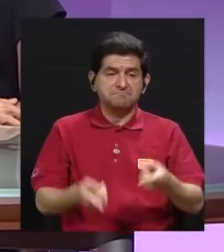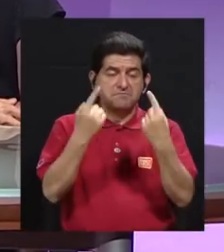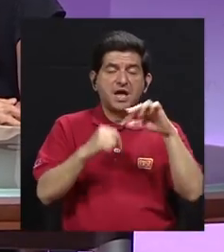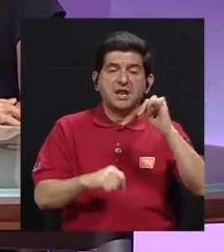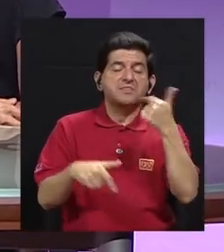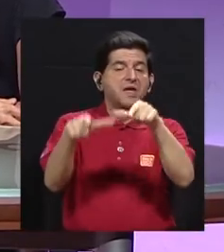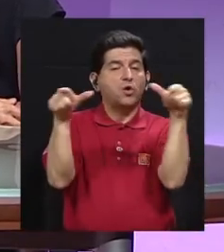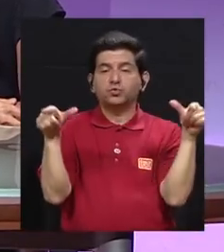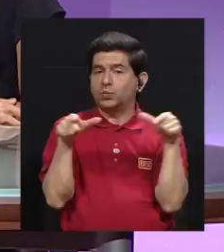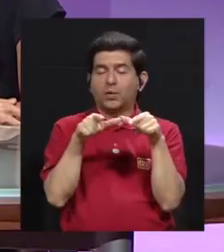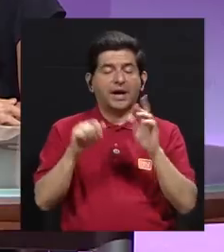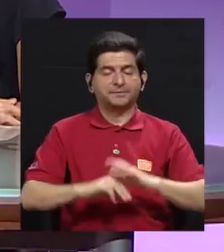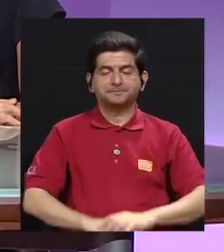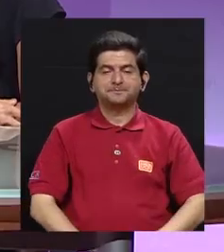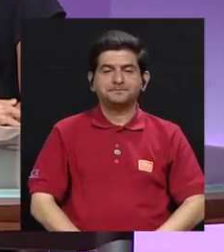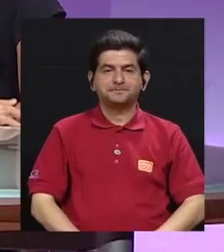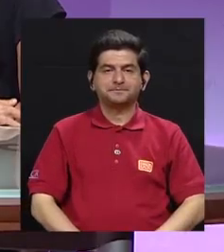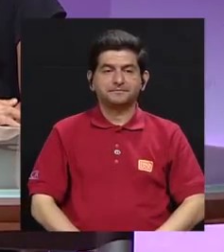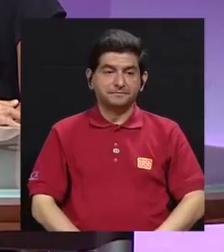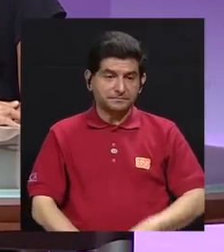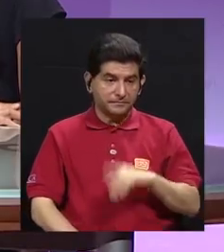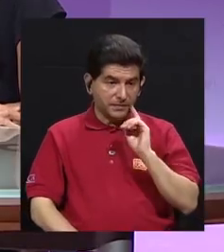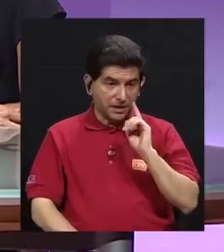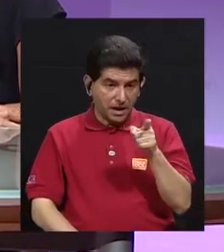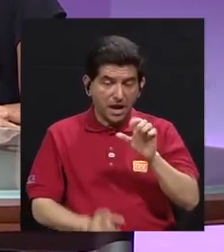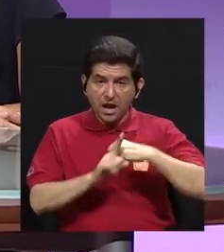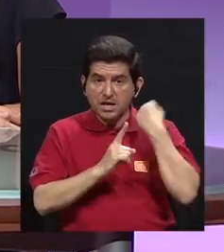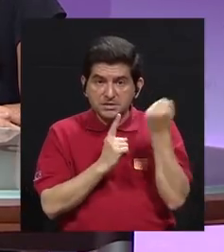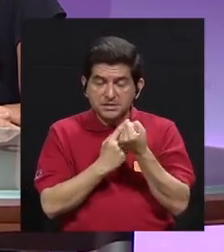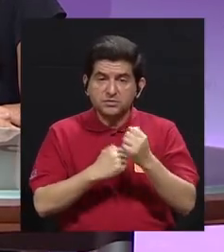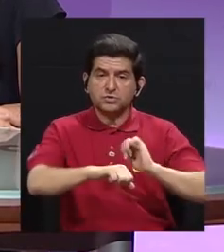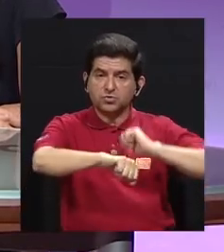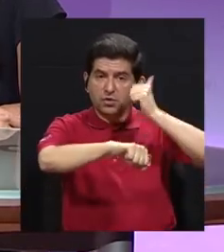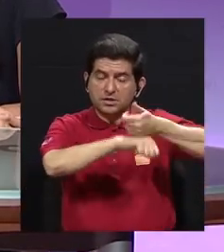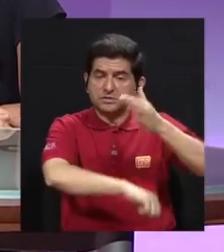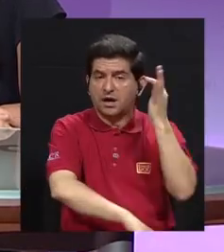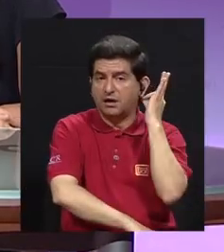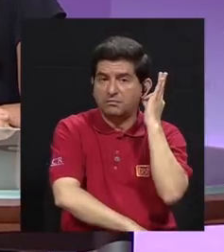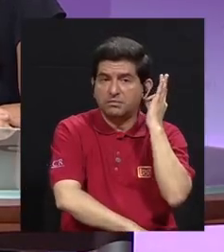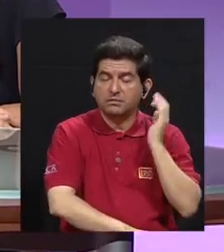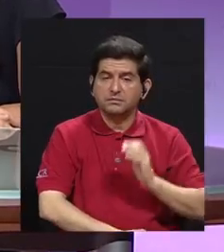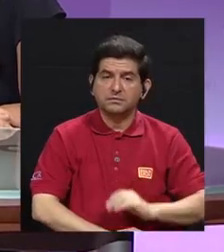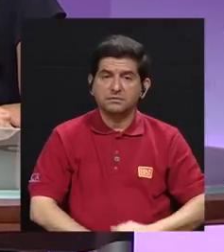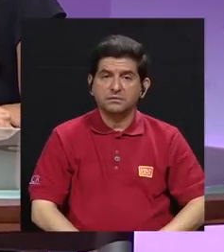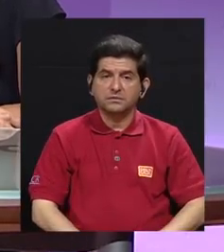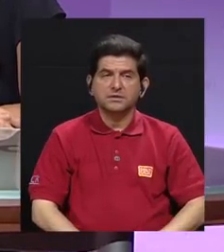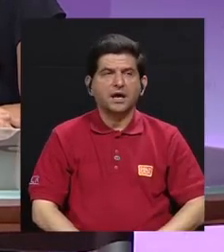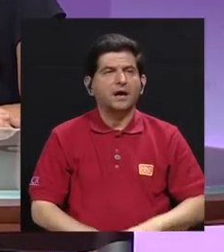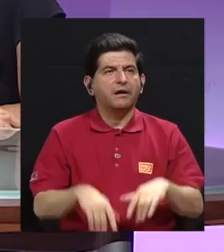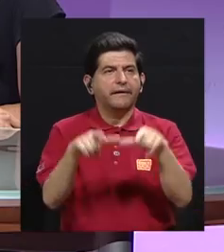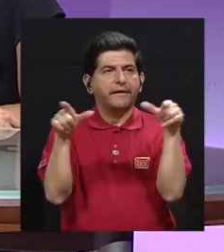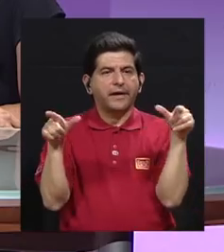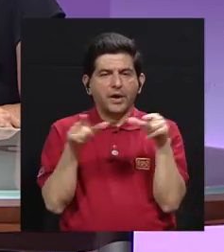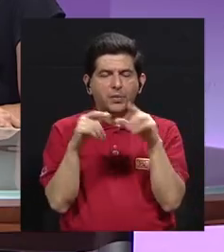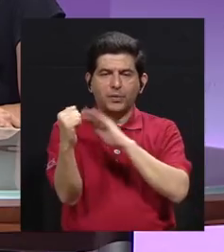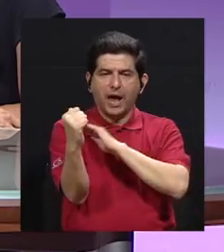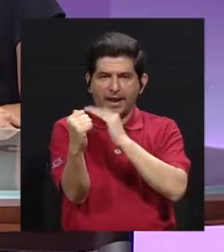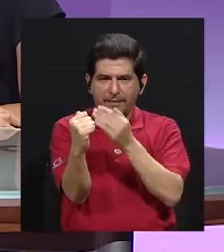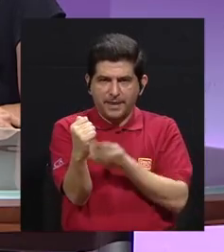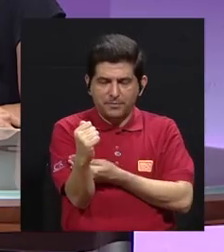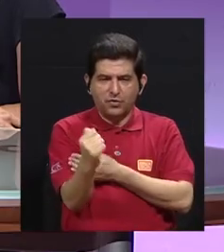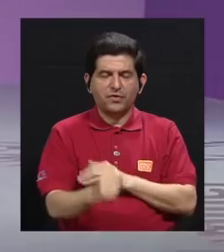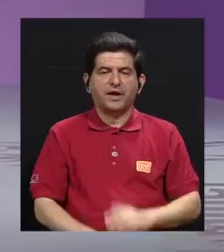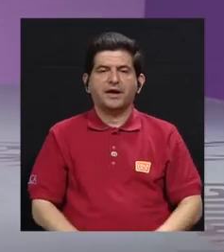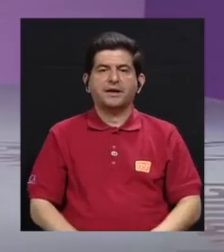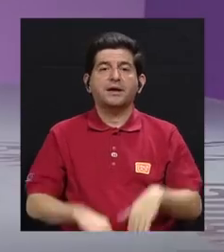mujeres vienen de afuera, vienen de otra comunidad. Entonces, eso les coloca a las mujeres en una